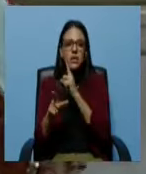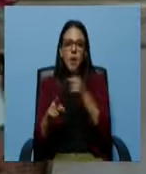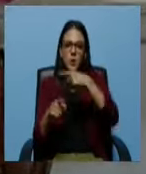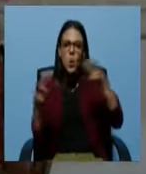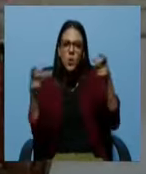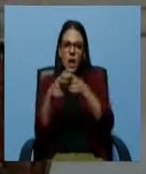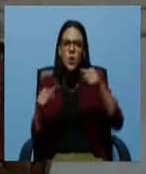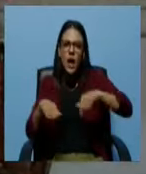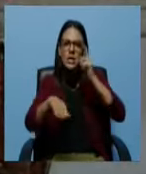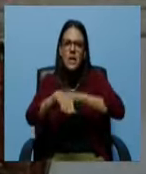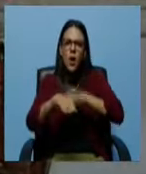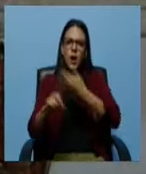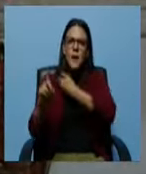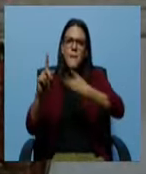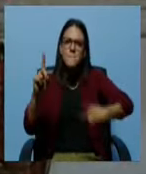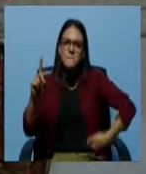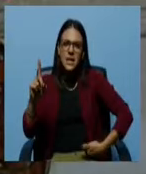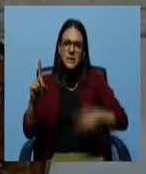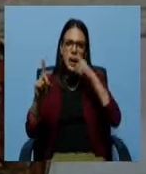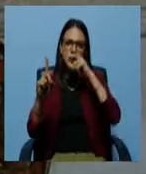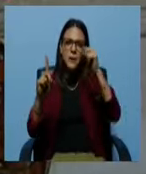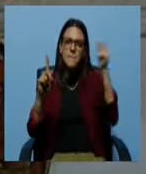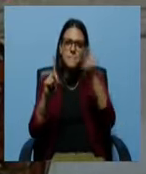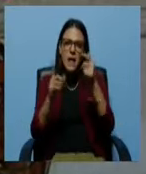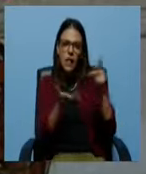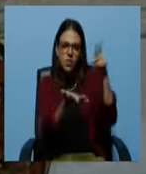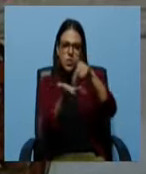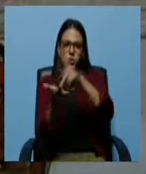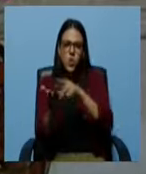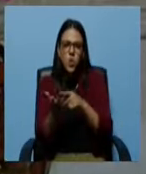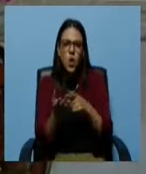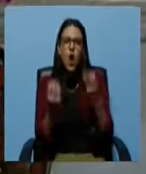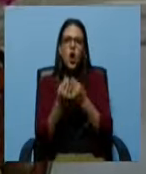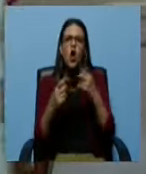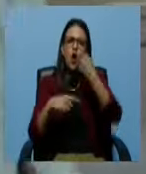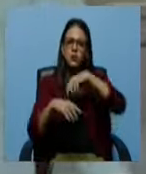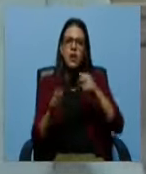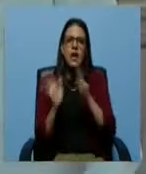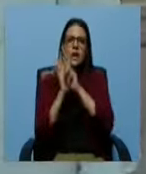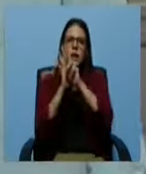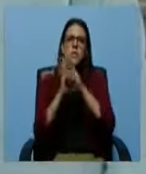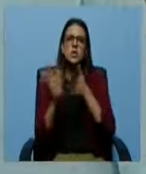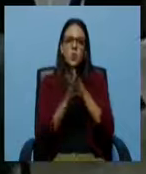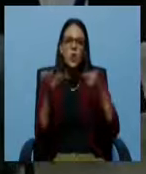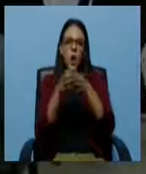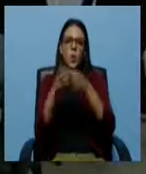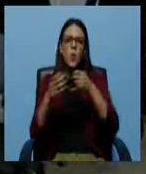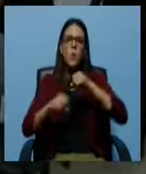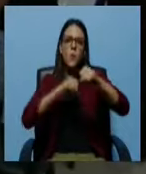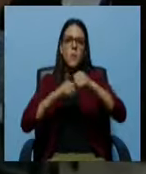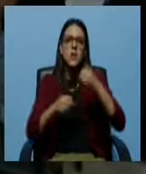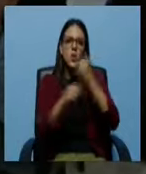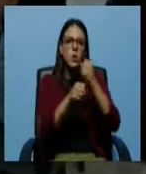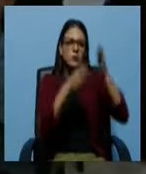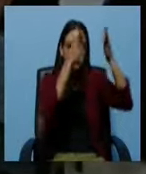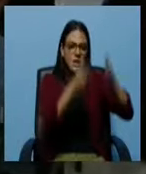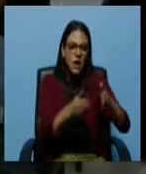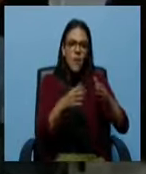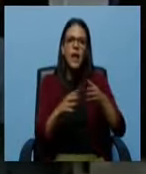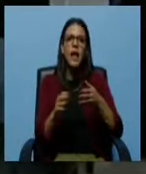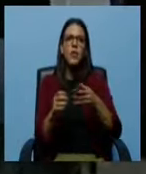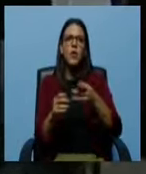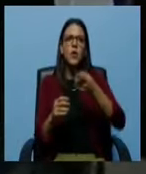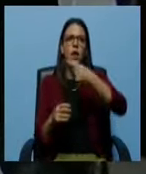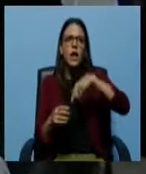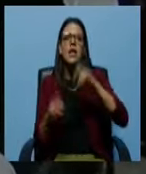sostiene esta hora el presidente constitucional Nicolás Maduro con representantes del movimiento de los trabajadores rurales sin tierra de Brasil.